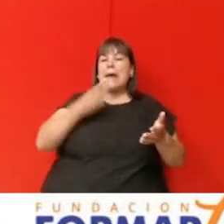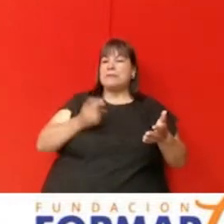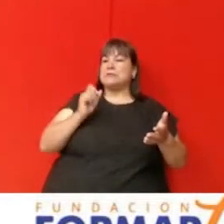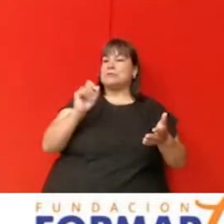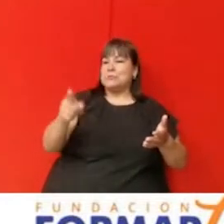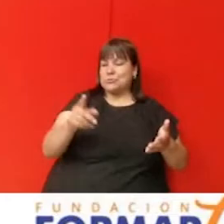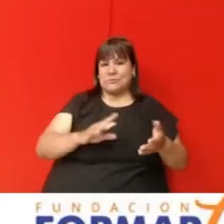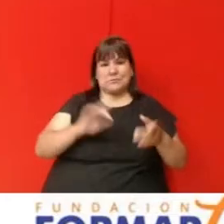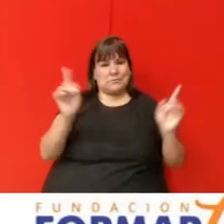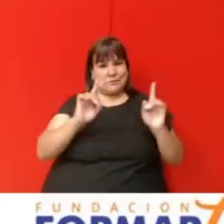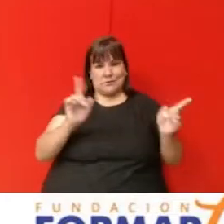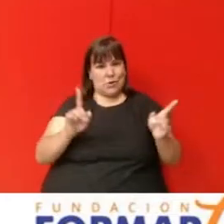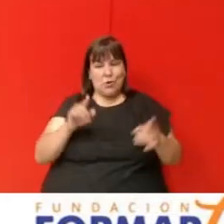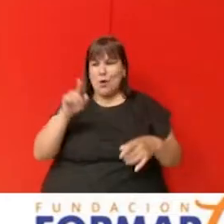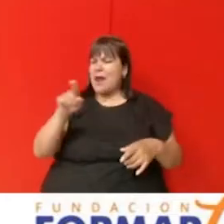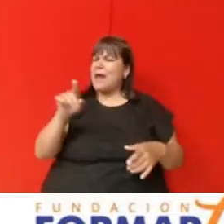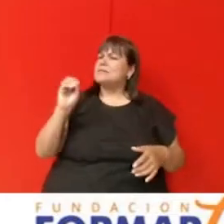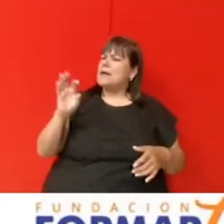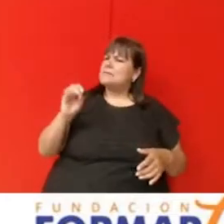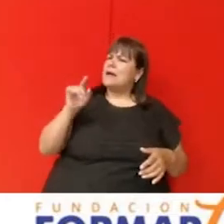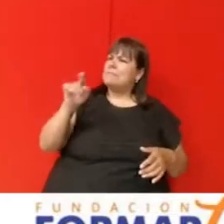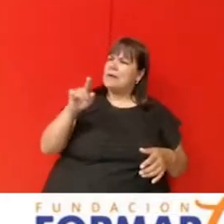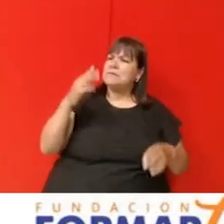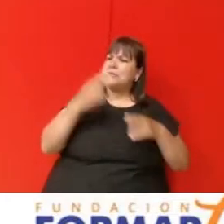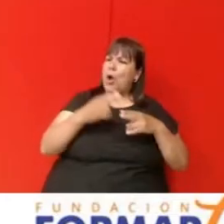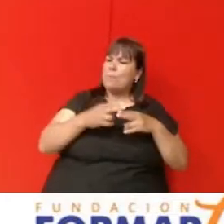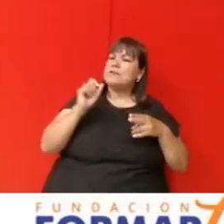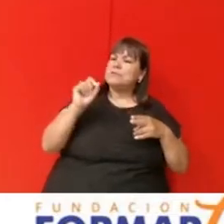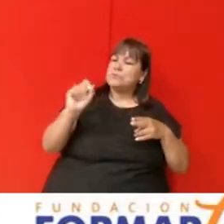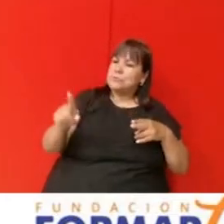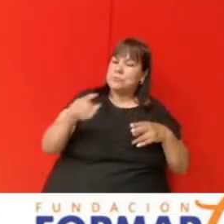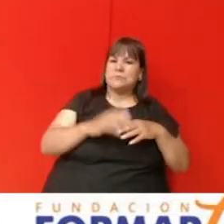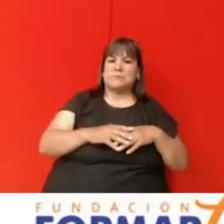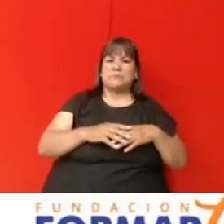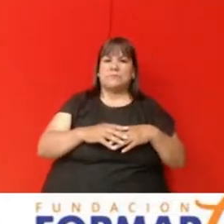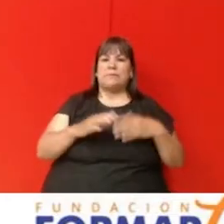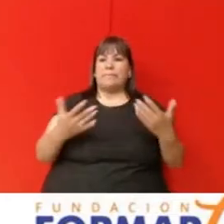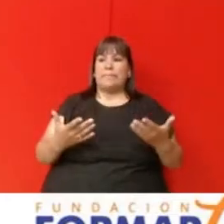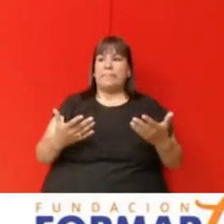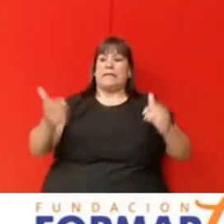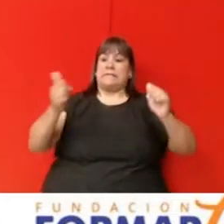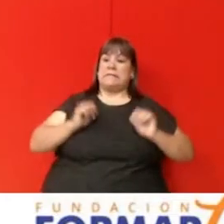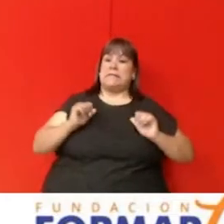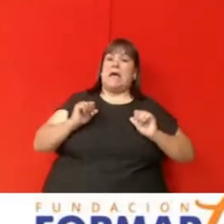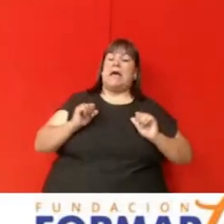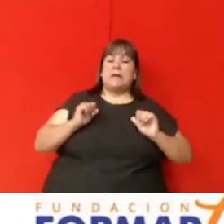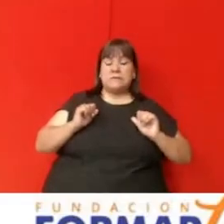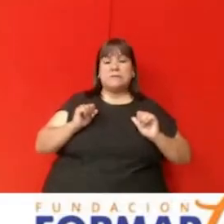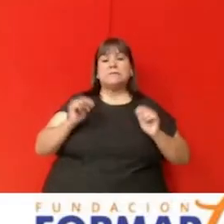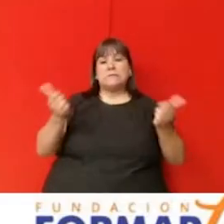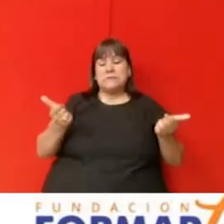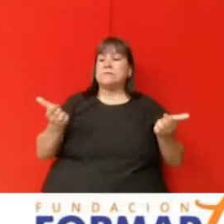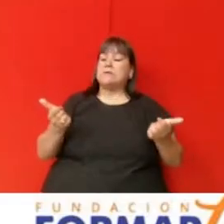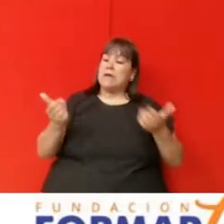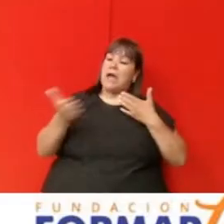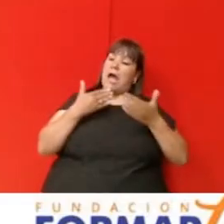persona, llamarlo por su nombre, poder sentarse, tener una escucha activa, ¿no? Ser más